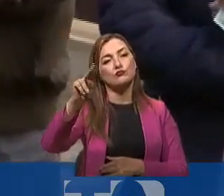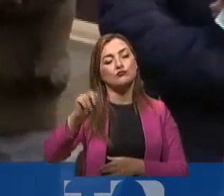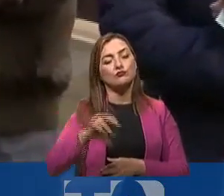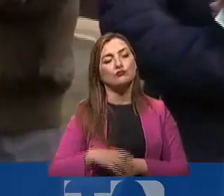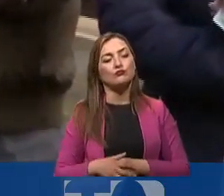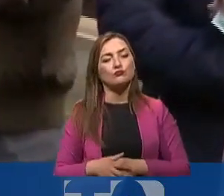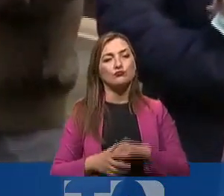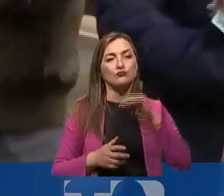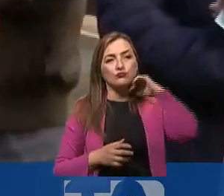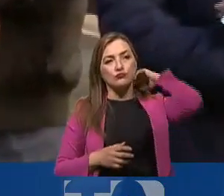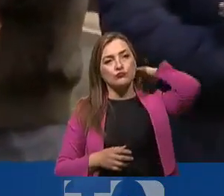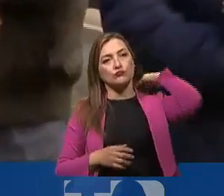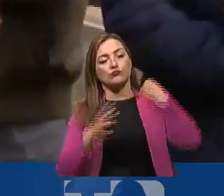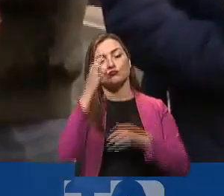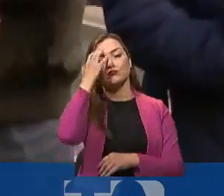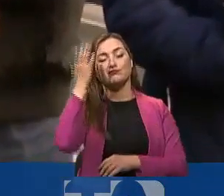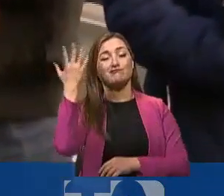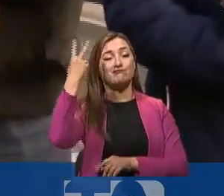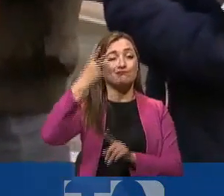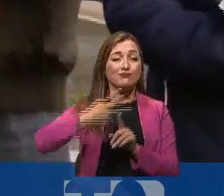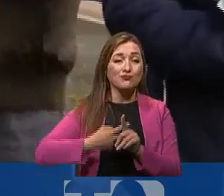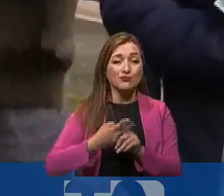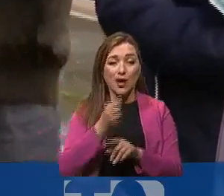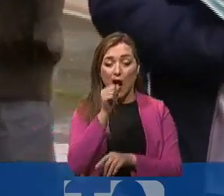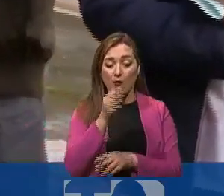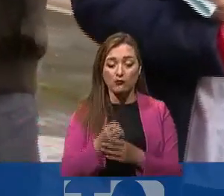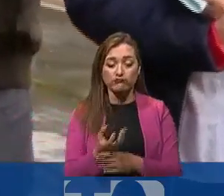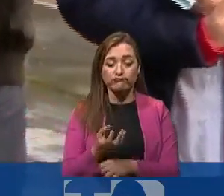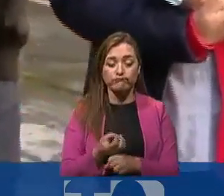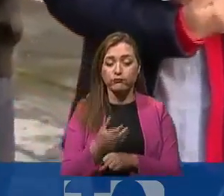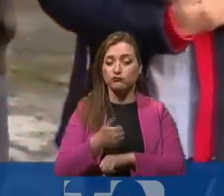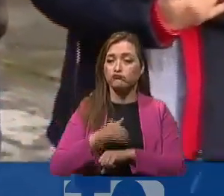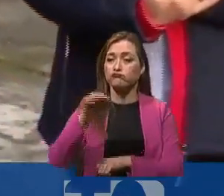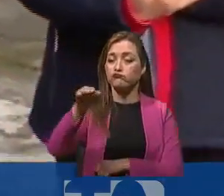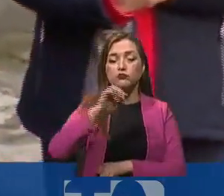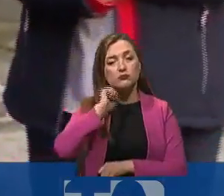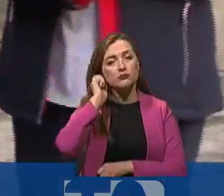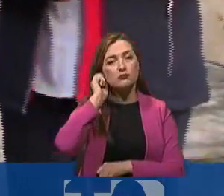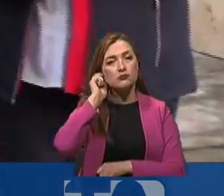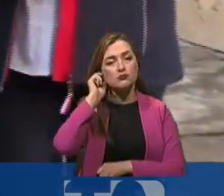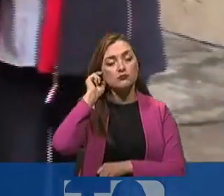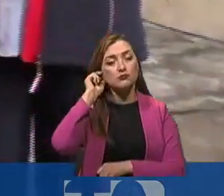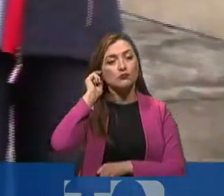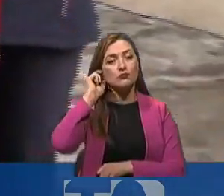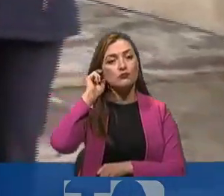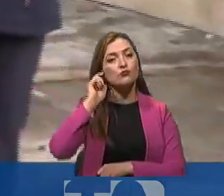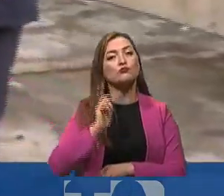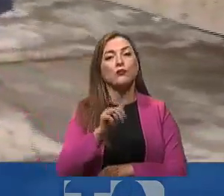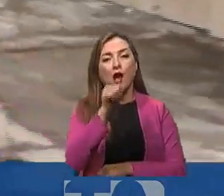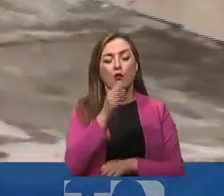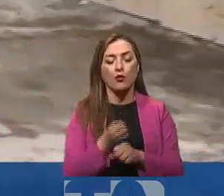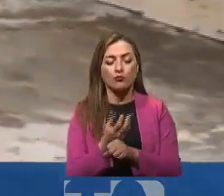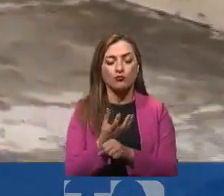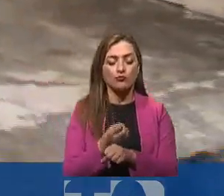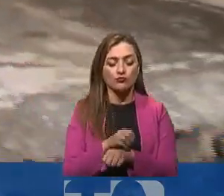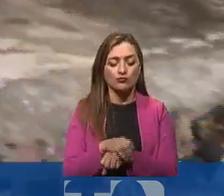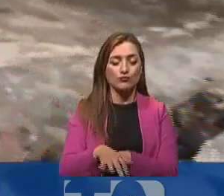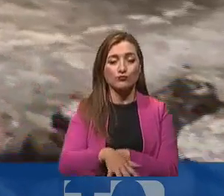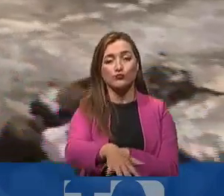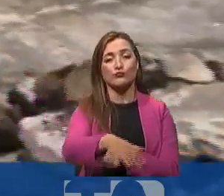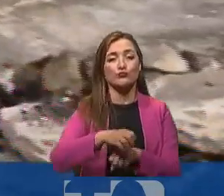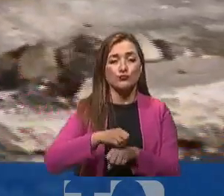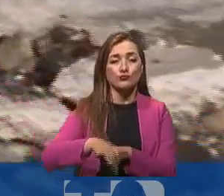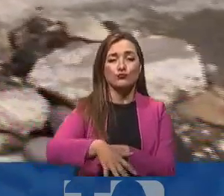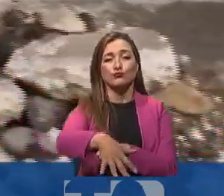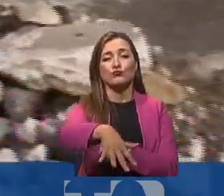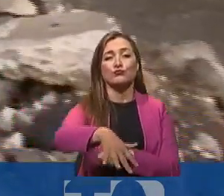la fuga de agua que se registra ya hace 2 meses y no han tenido una respuesta. Ustedes van a poder observar el desperdicio de agua que se está generando y justamente